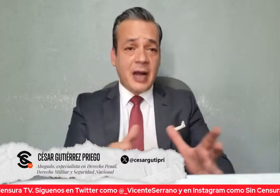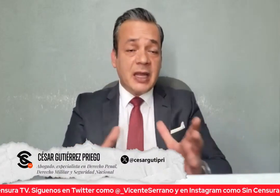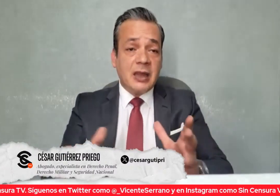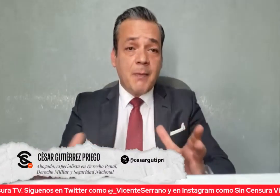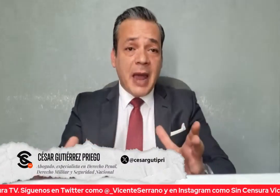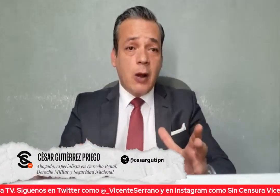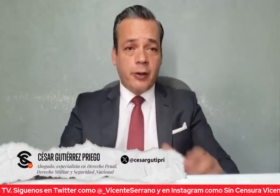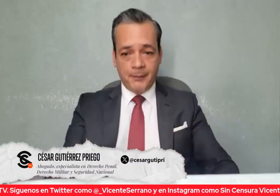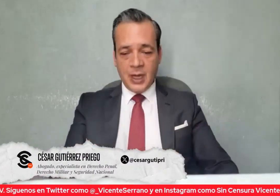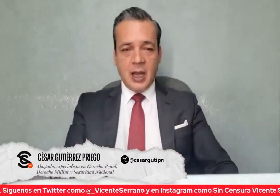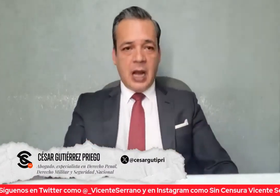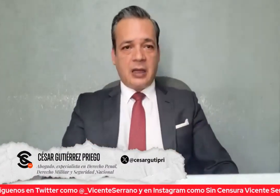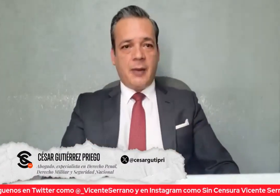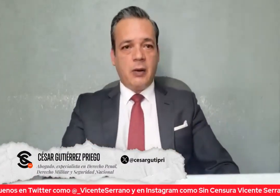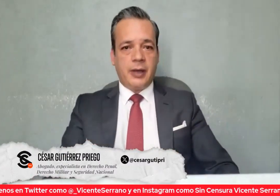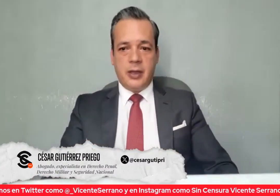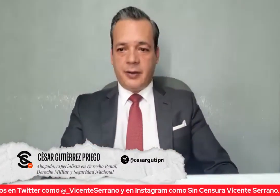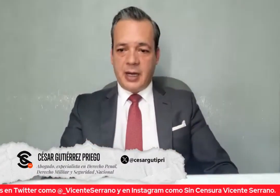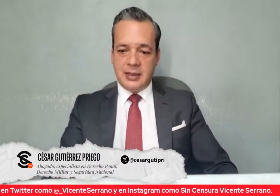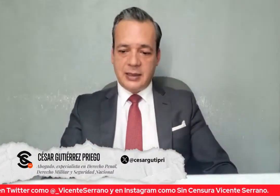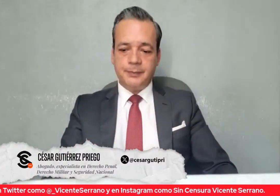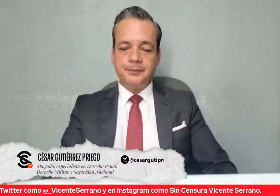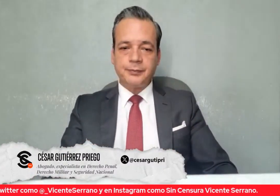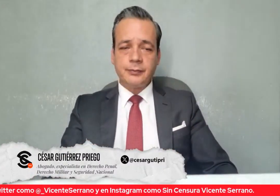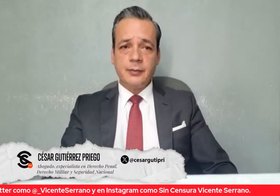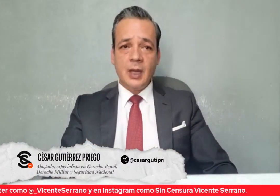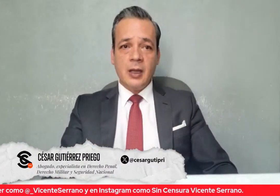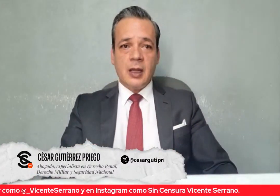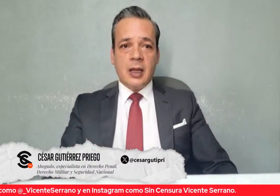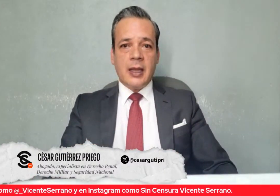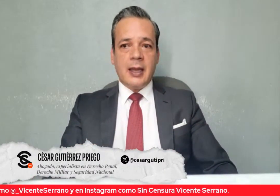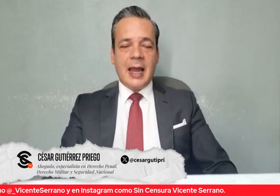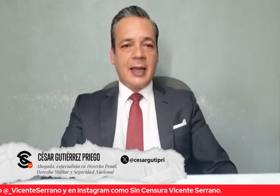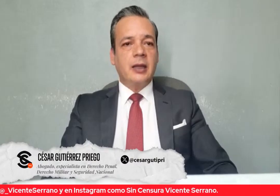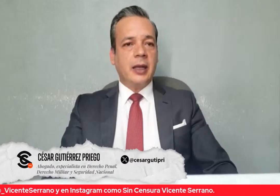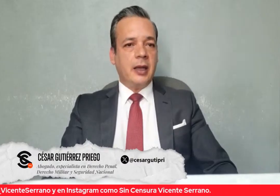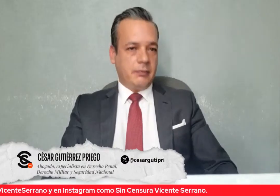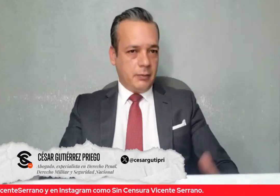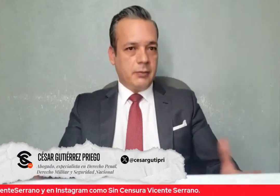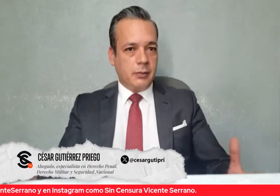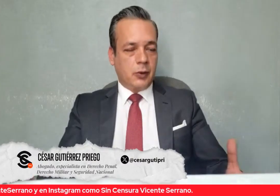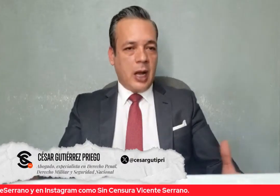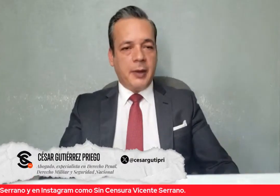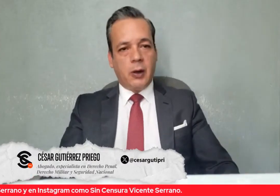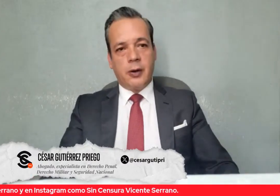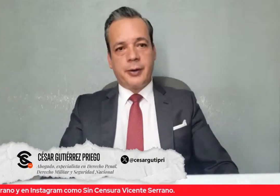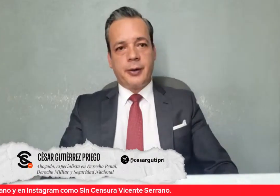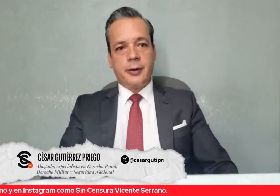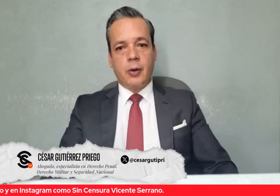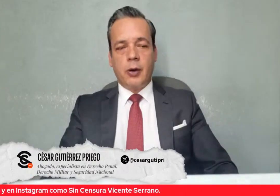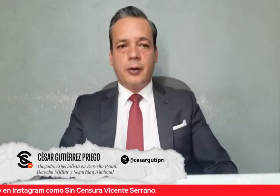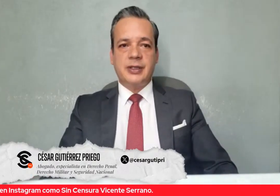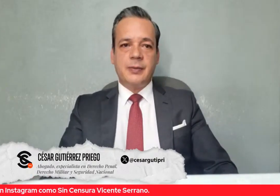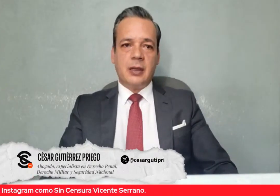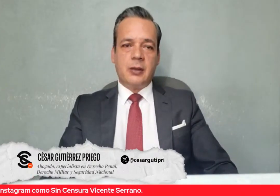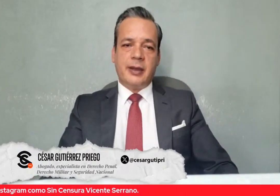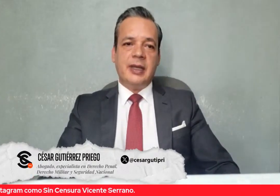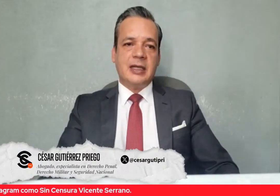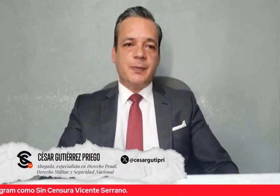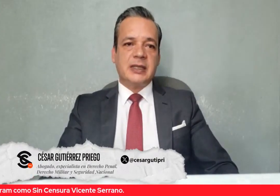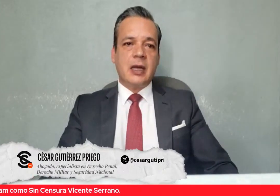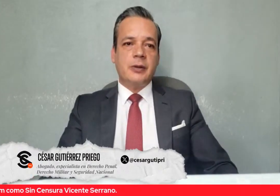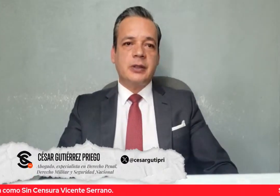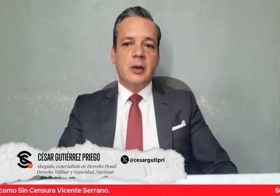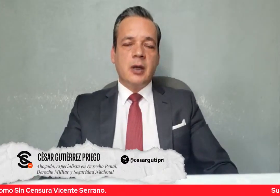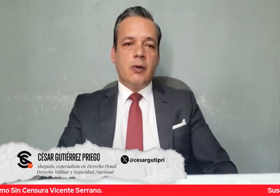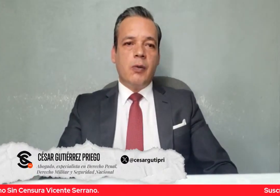y le dieran realmente valor al trabajo que ellos realizan. La gente a lo mejor tuvo conocimiento que en